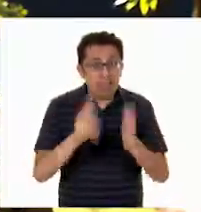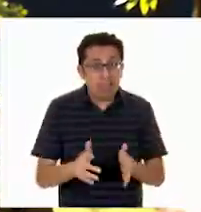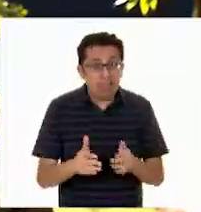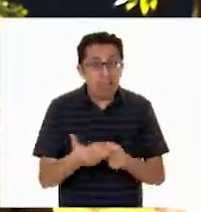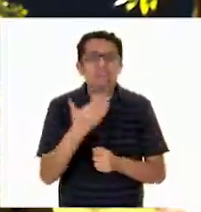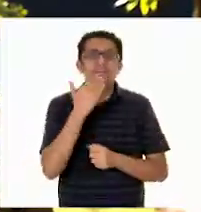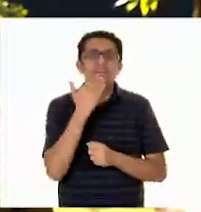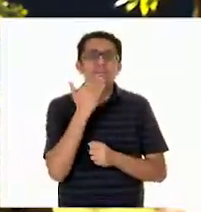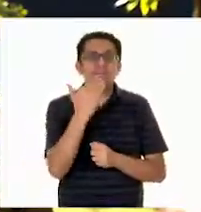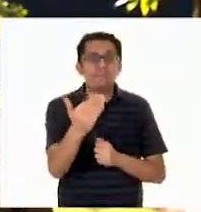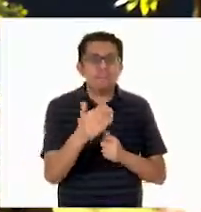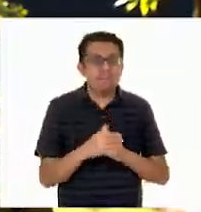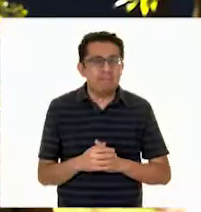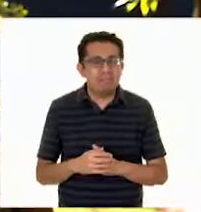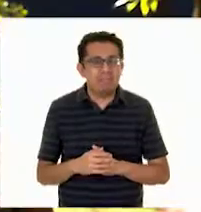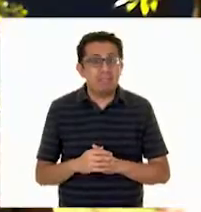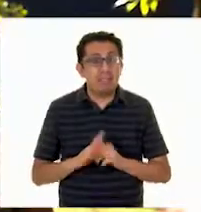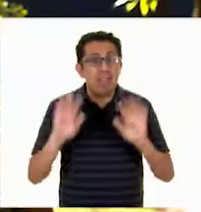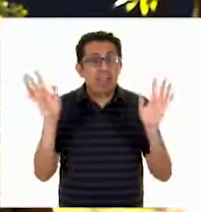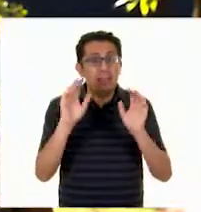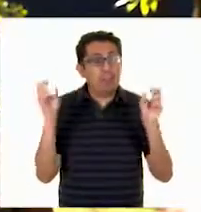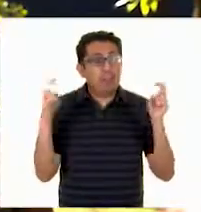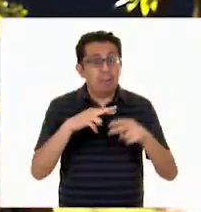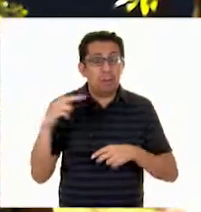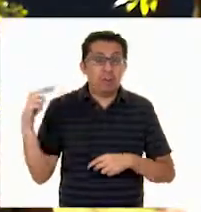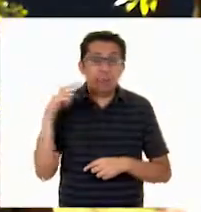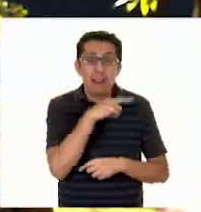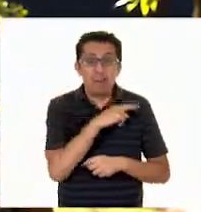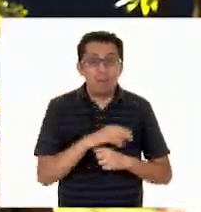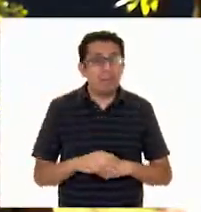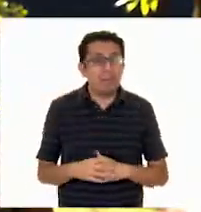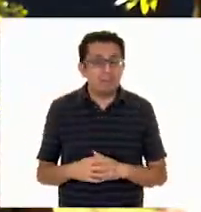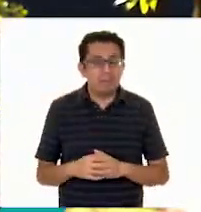¡Muy bien! ¡Nos vemos pronto!